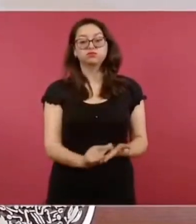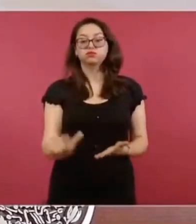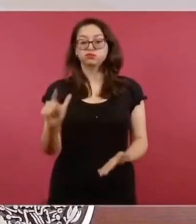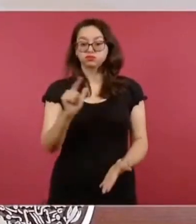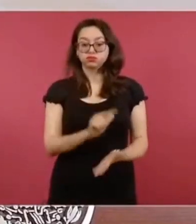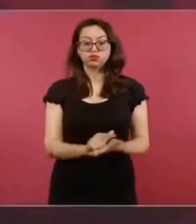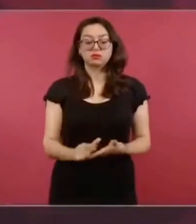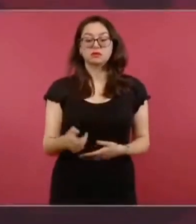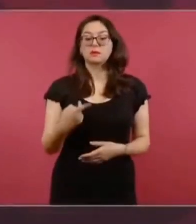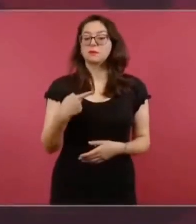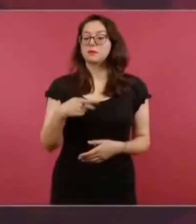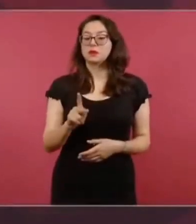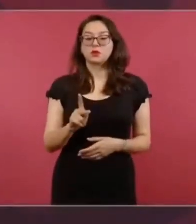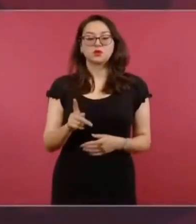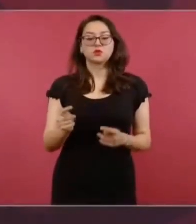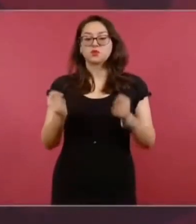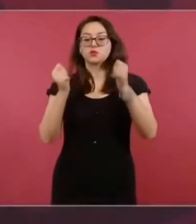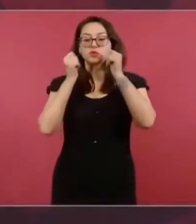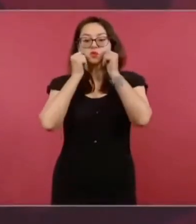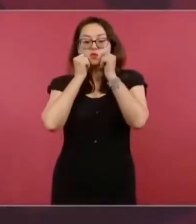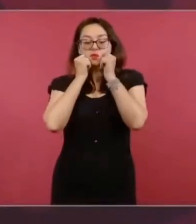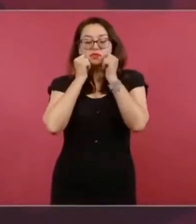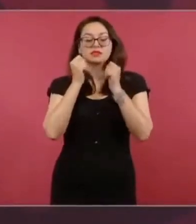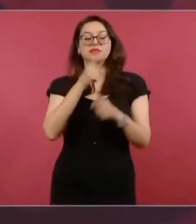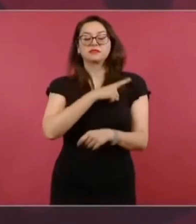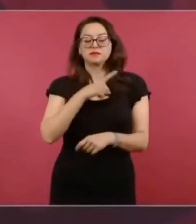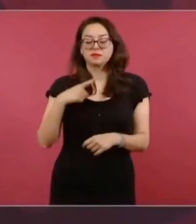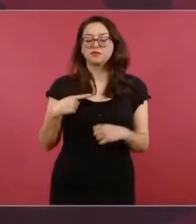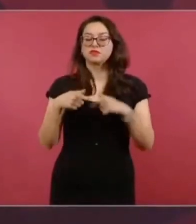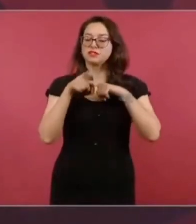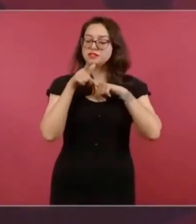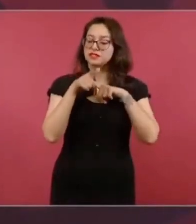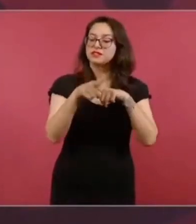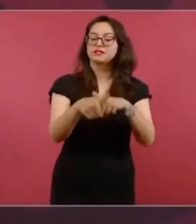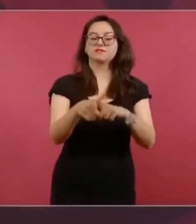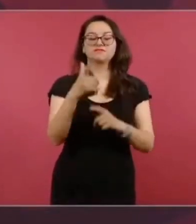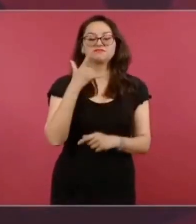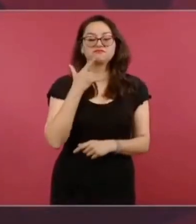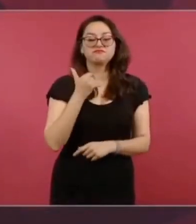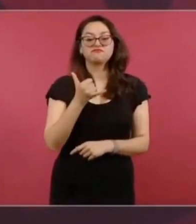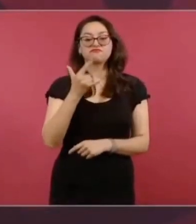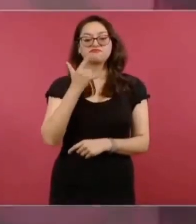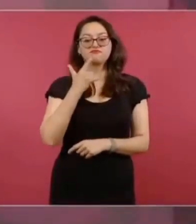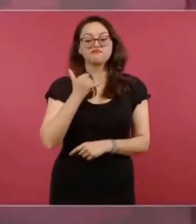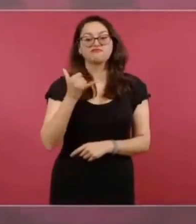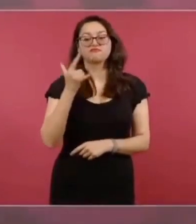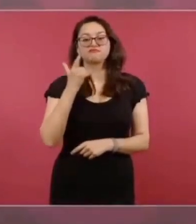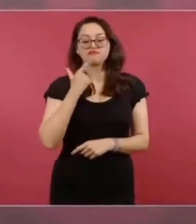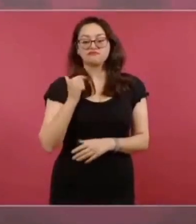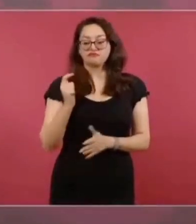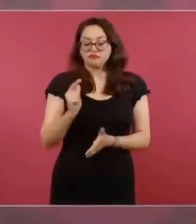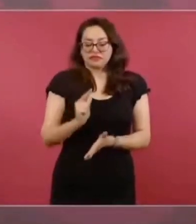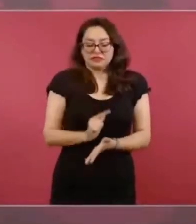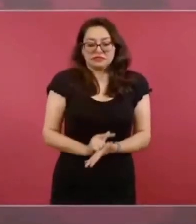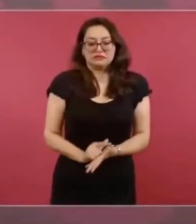muy importante, porque al mismo tiempo que vamos limpiando,